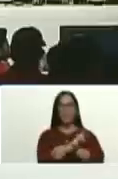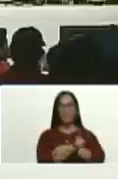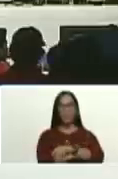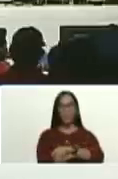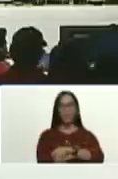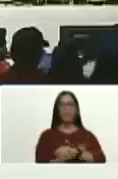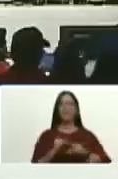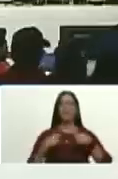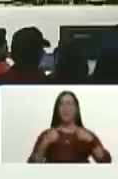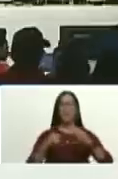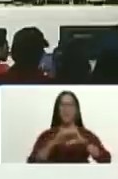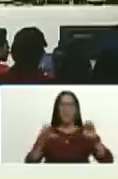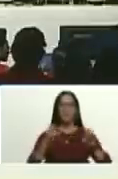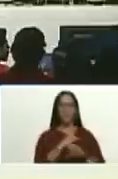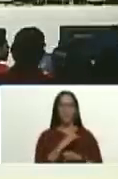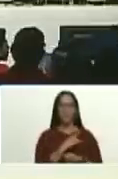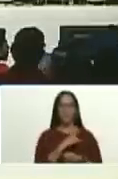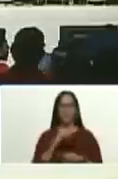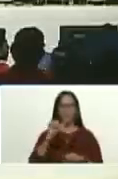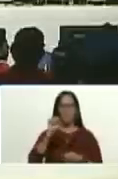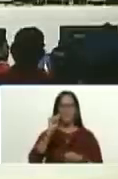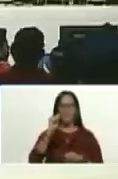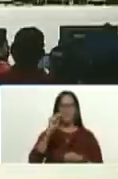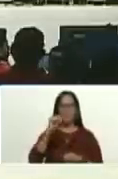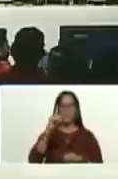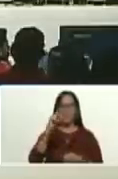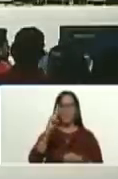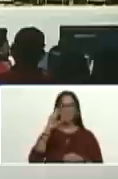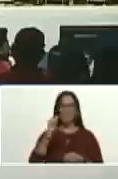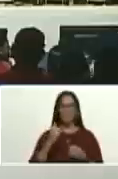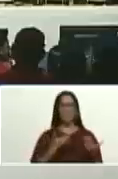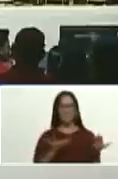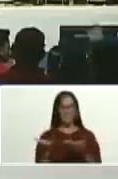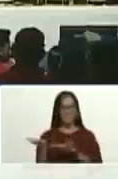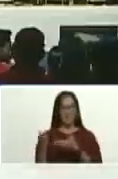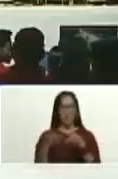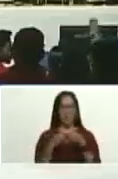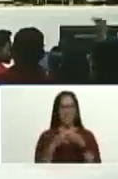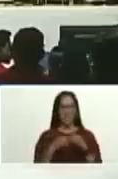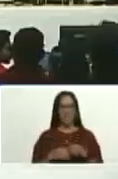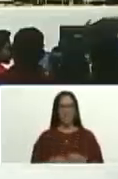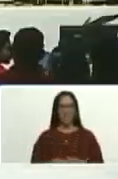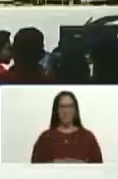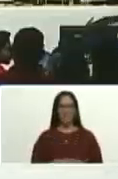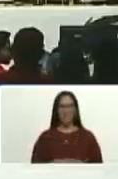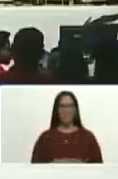Educación Universitaria, Sandra Oblita. Adelante, compañera.